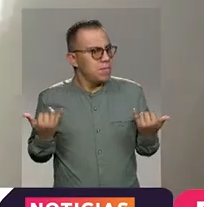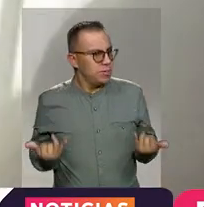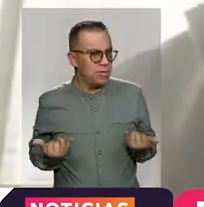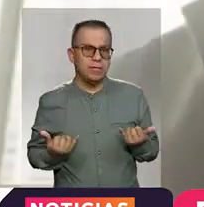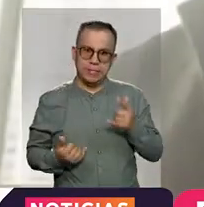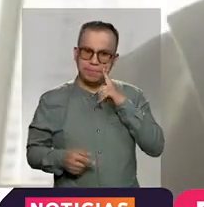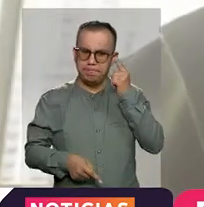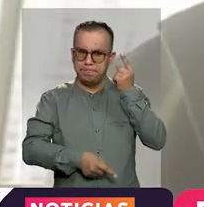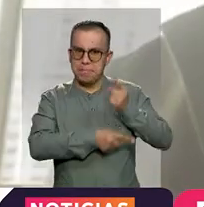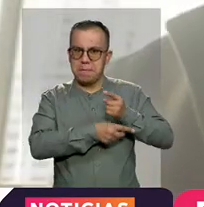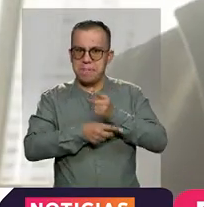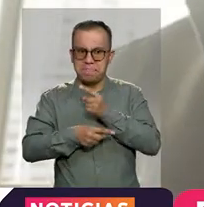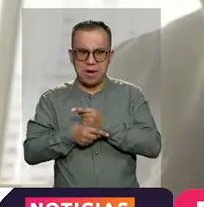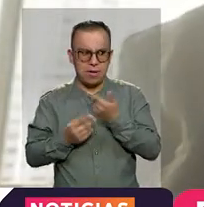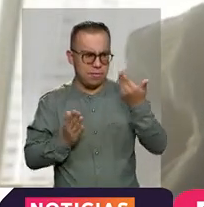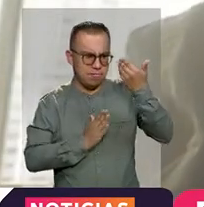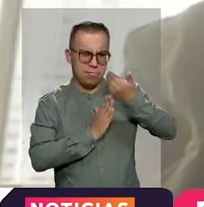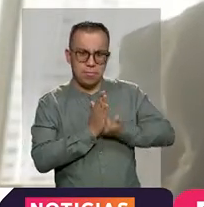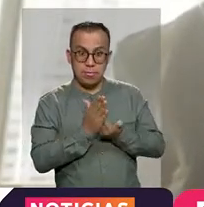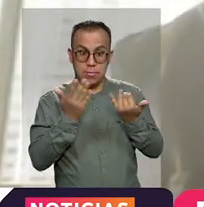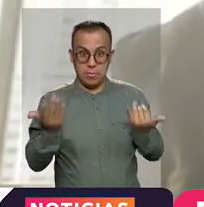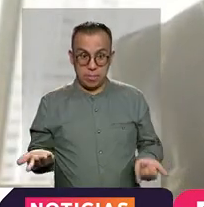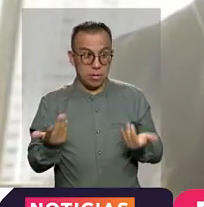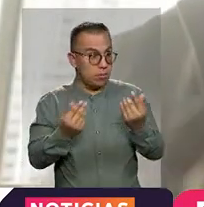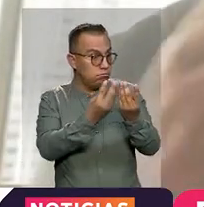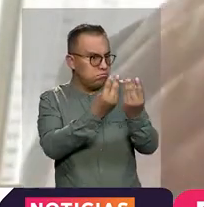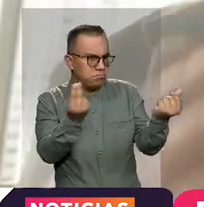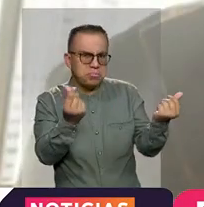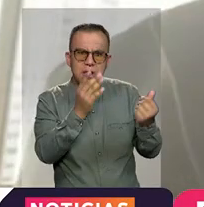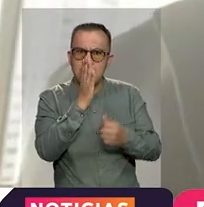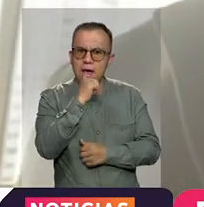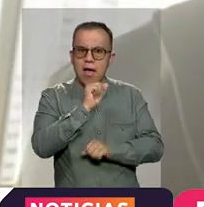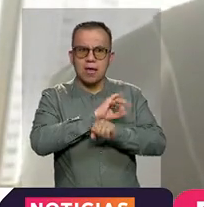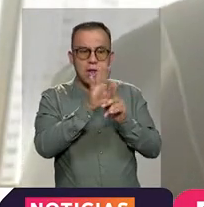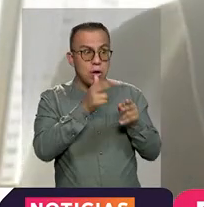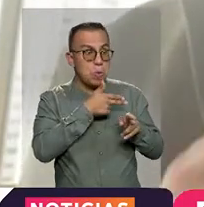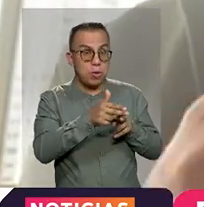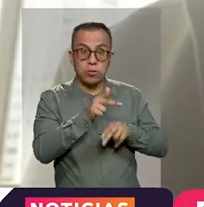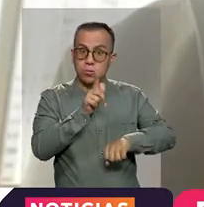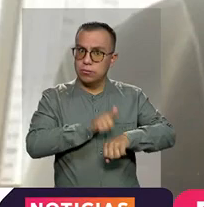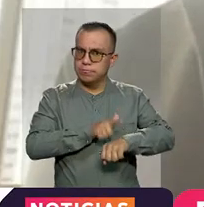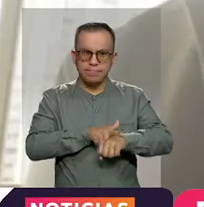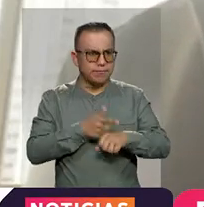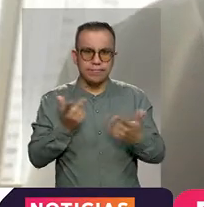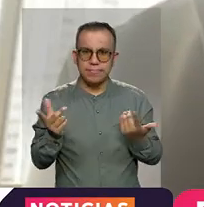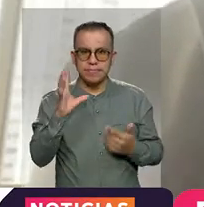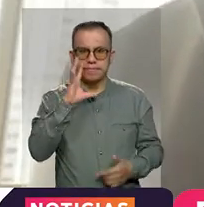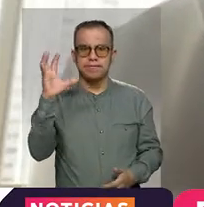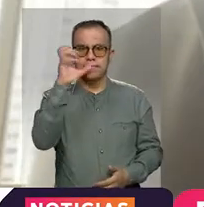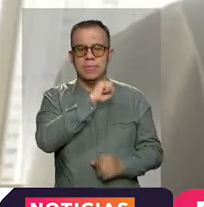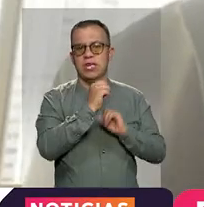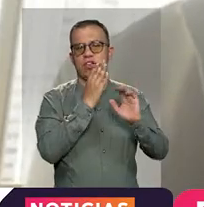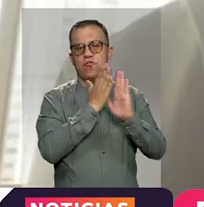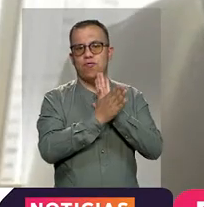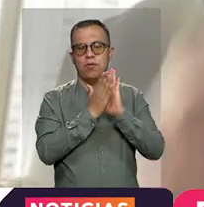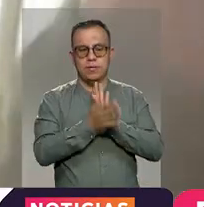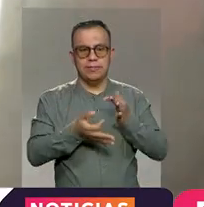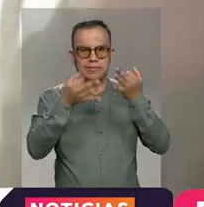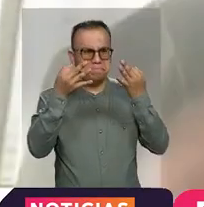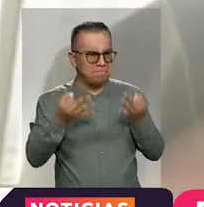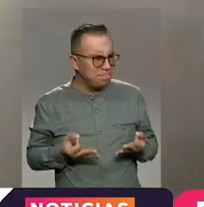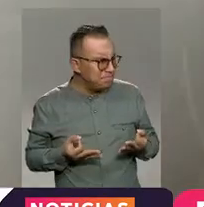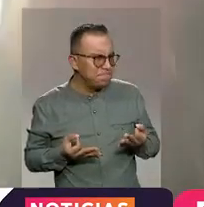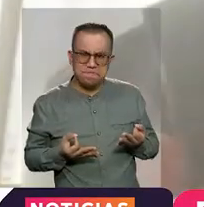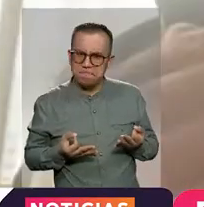fue exactamente lo que pasó acá. Acá hubo dilaciones y no se resolvió con prontitud y se dio información imprecisa sobre